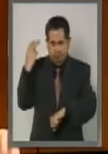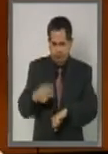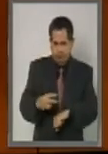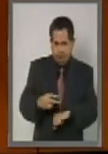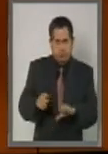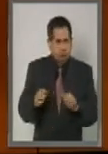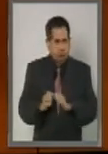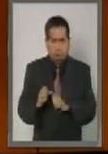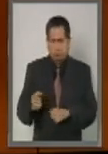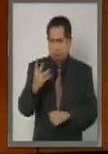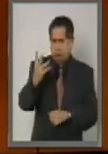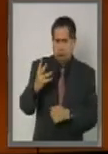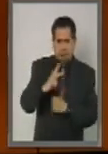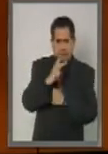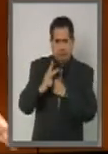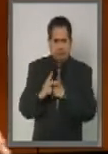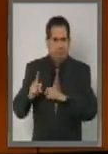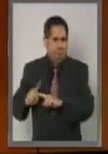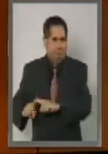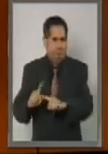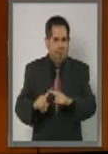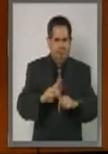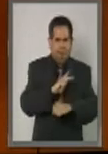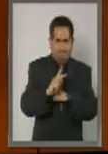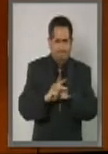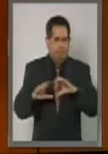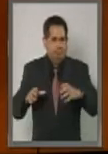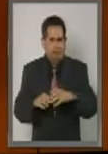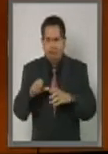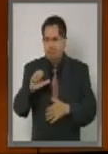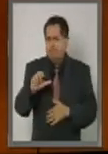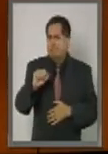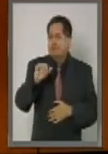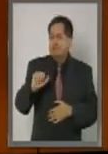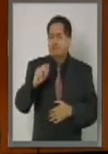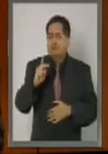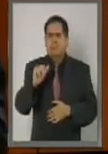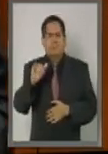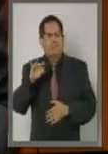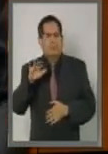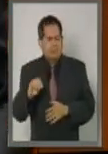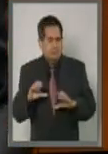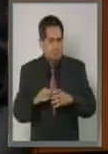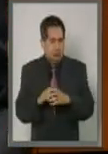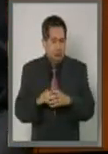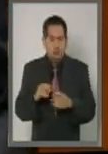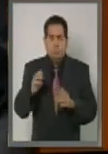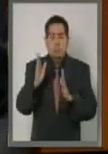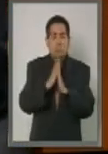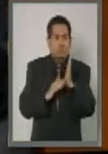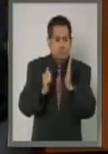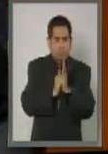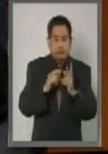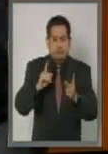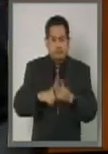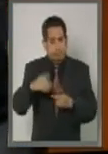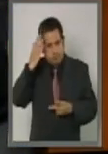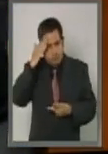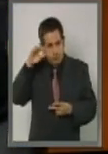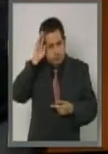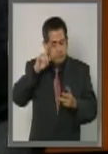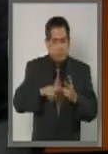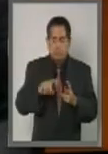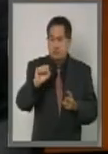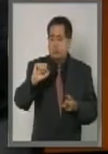cuatro países de distintas regiones, principalmente del Asia-Pacífico, que son Nueva Zelanda, Australia,